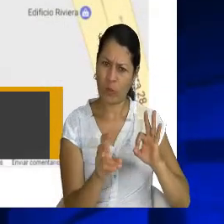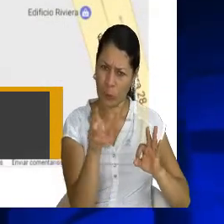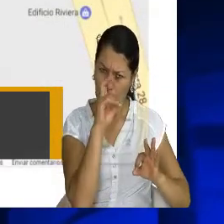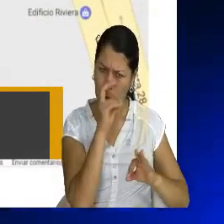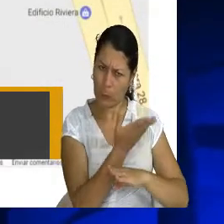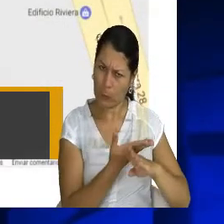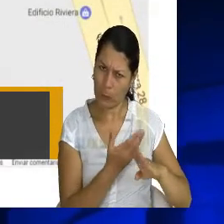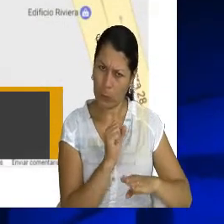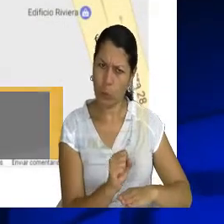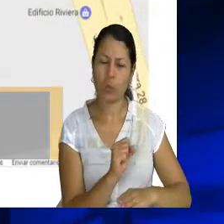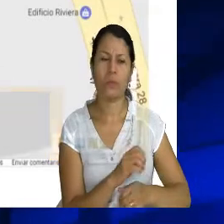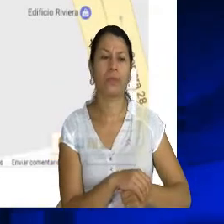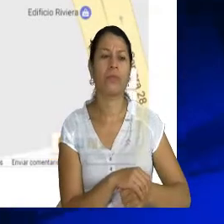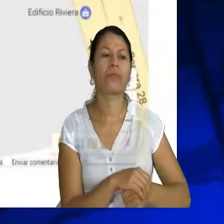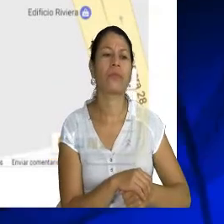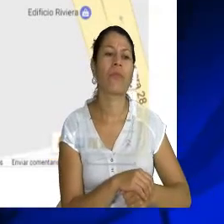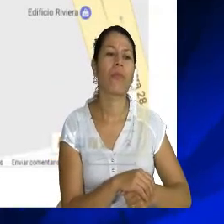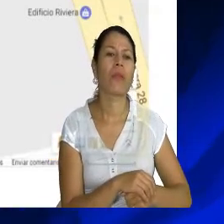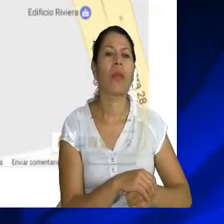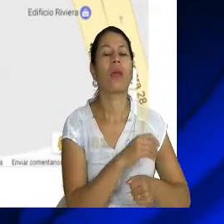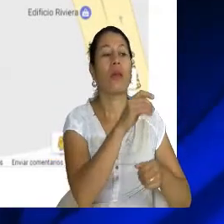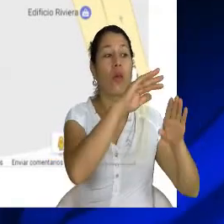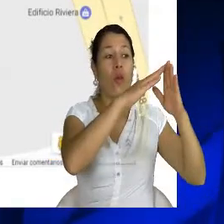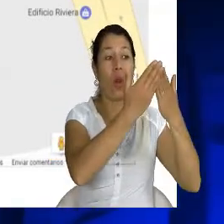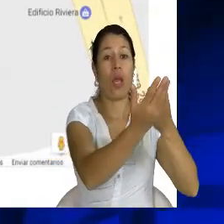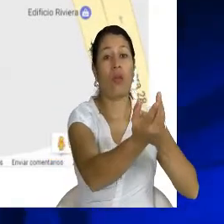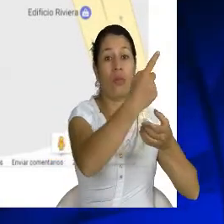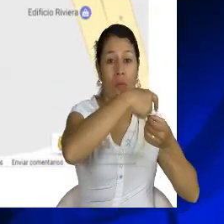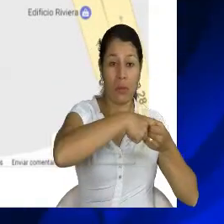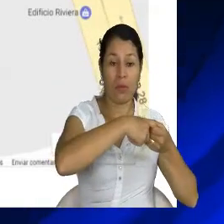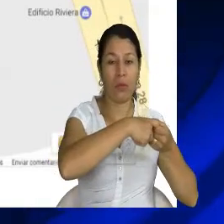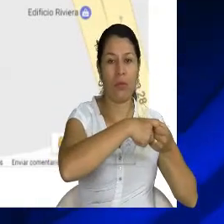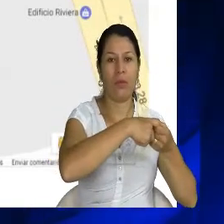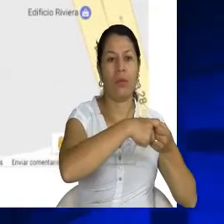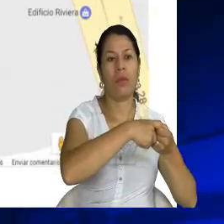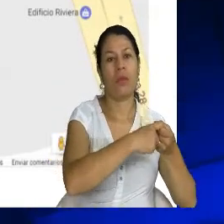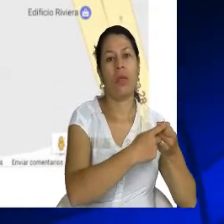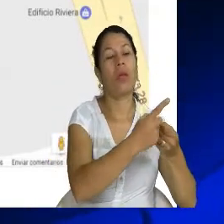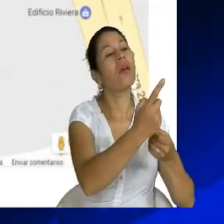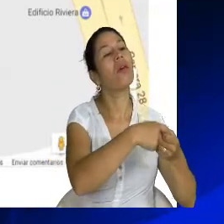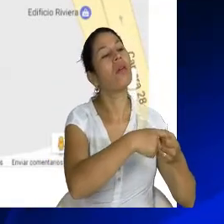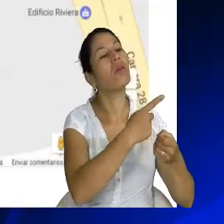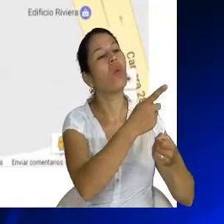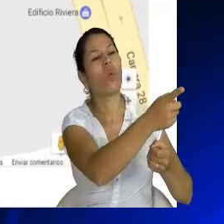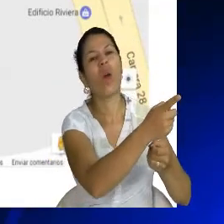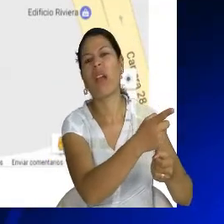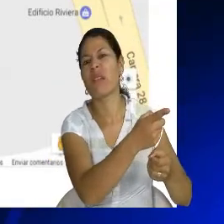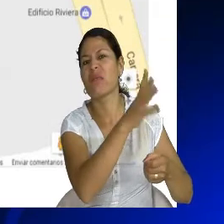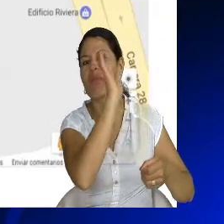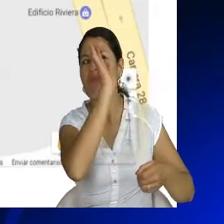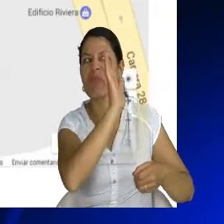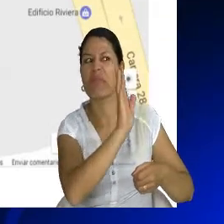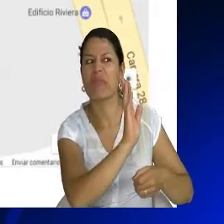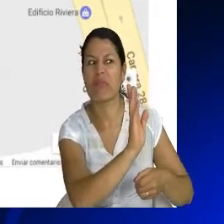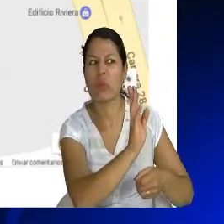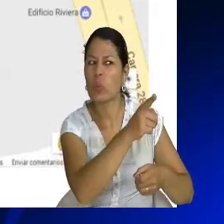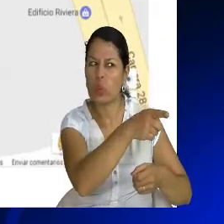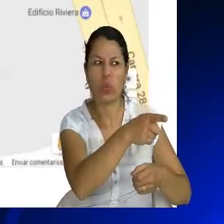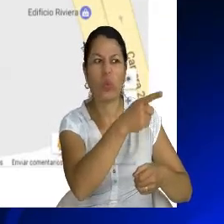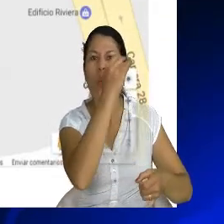inscribir. Se inscribe cada colegio. Y dependiendo de la inscripción es donde van a quedar. Son 43 instituciones,